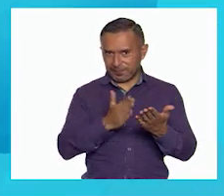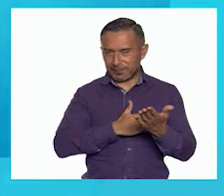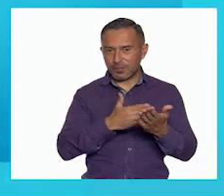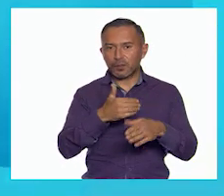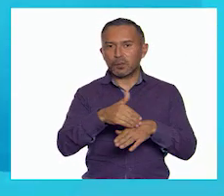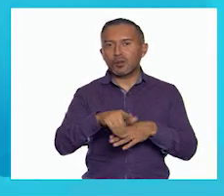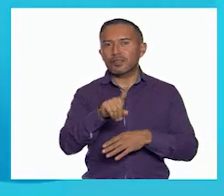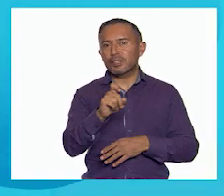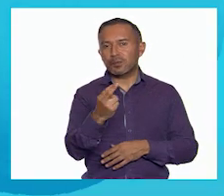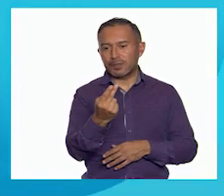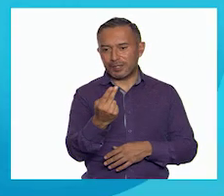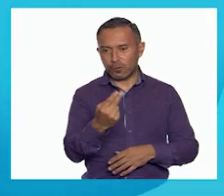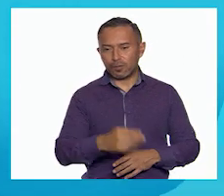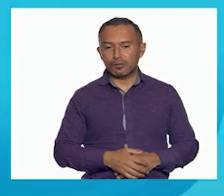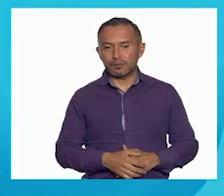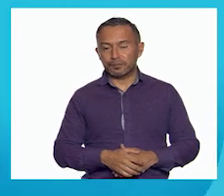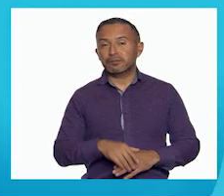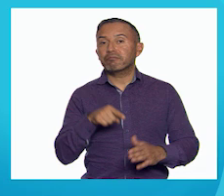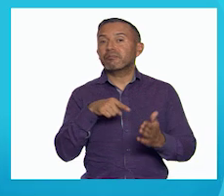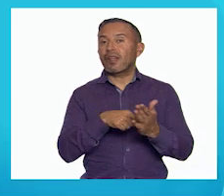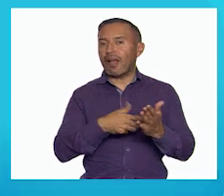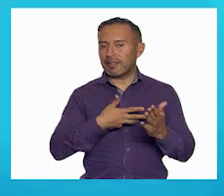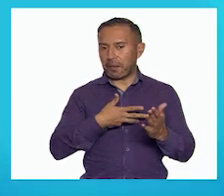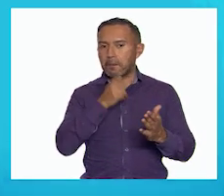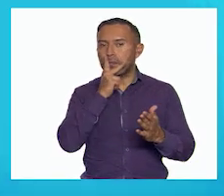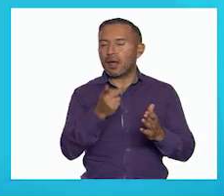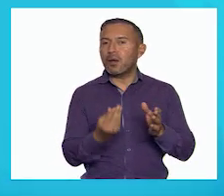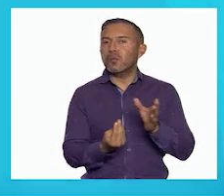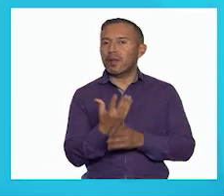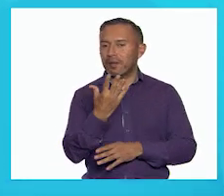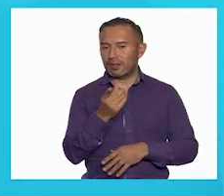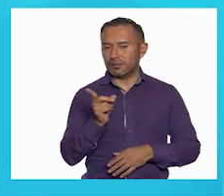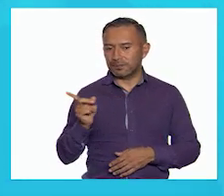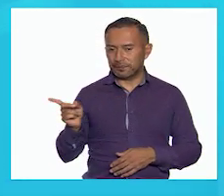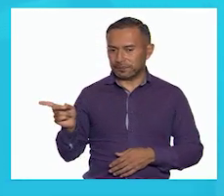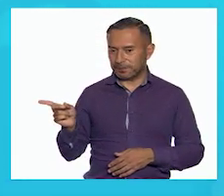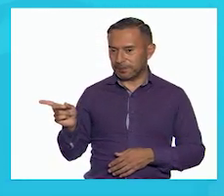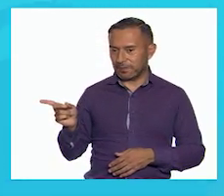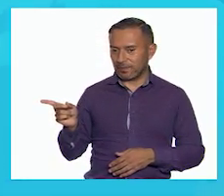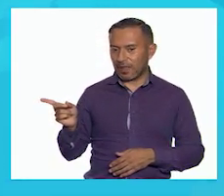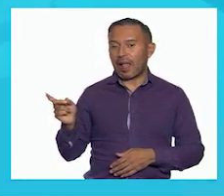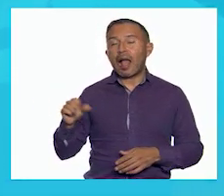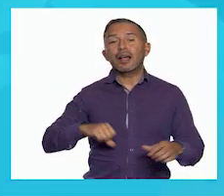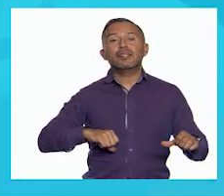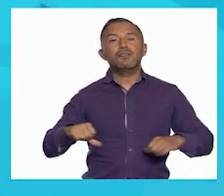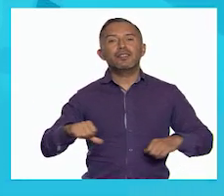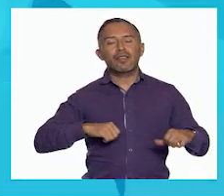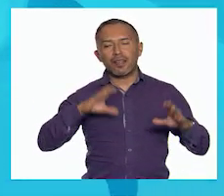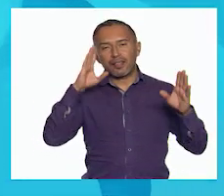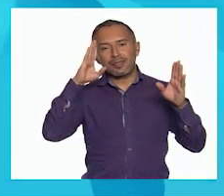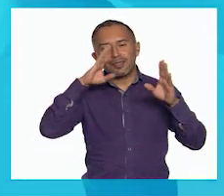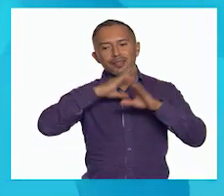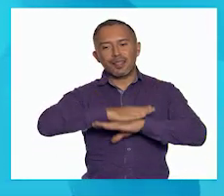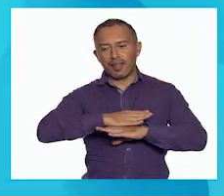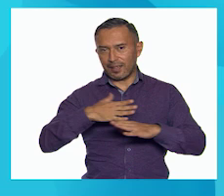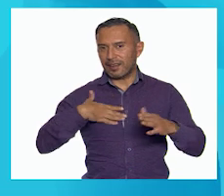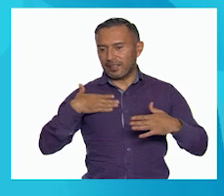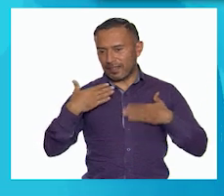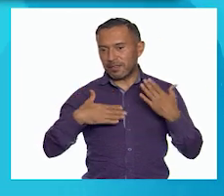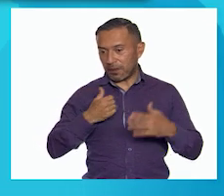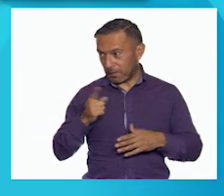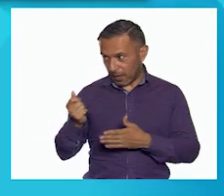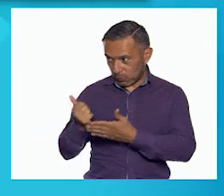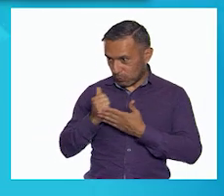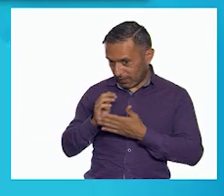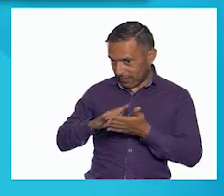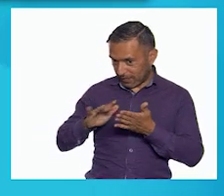125. Ahí van a encontrar una de las palabras nuevas, que es actividad recreativa. Pili, ¿me ayudarías a leerlo? Claro que sí. Una